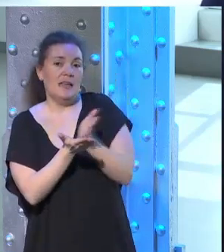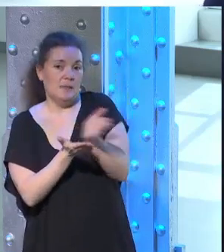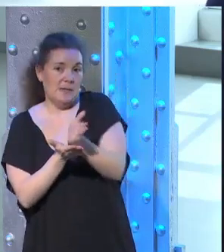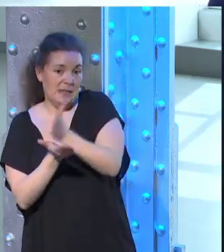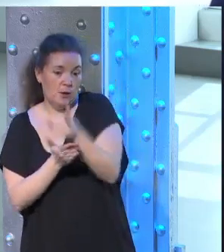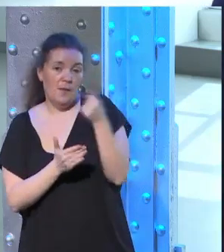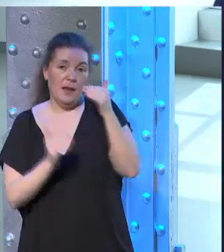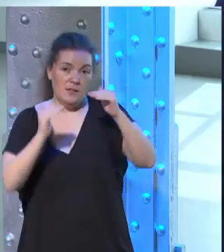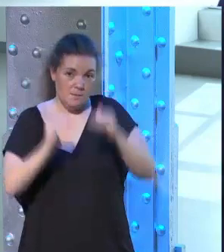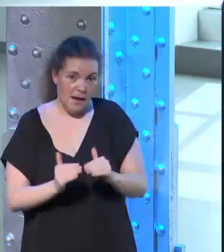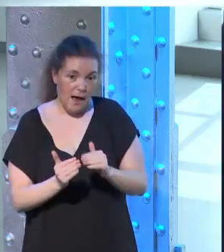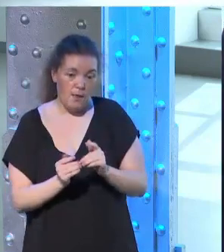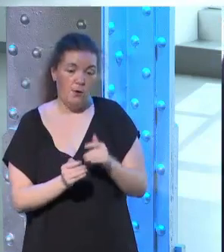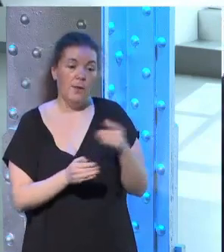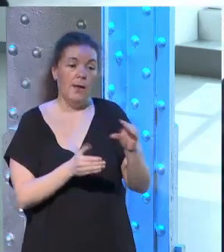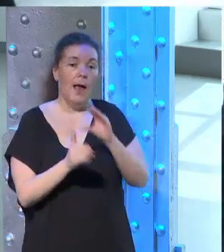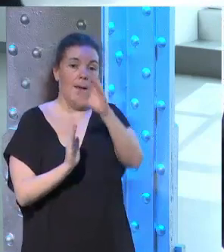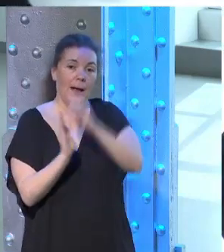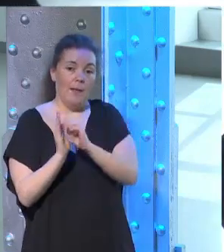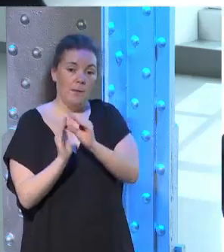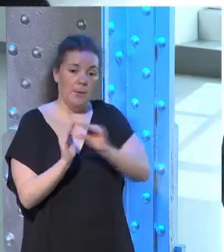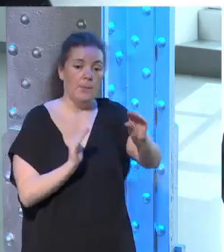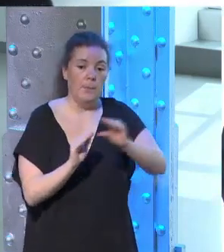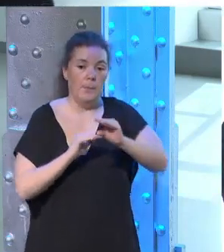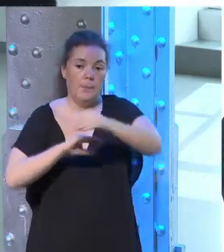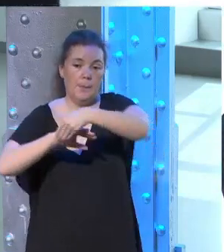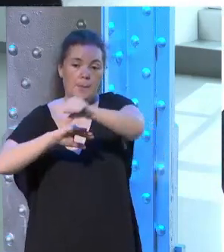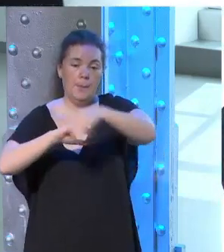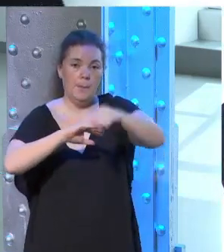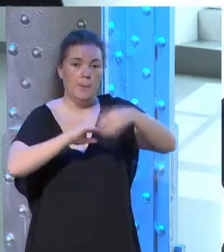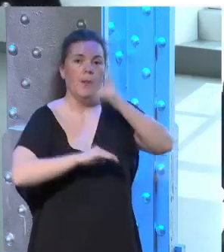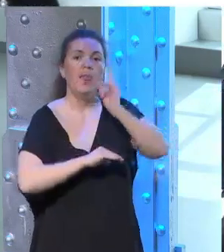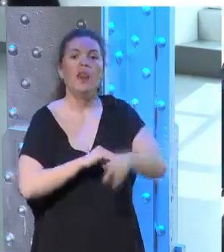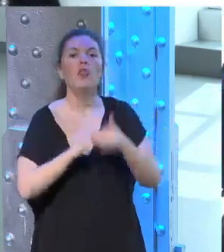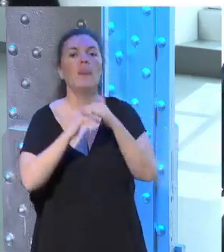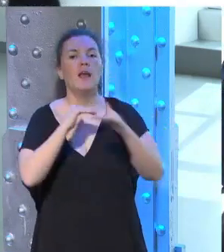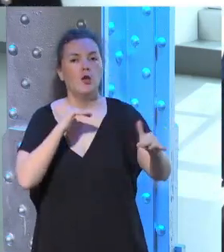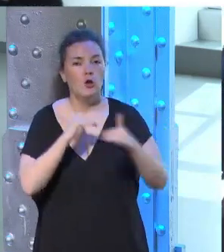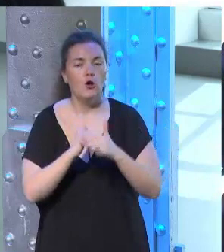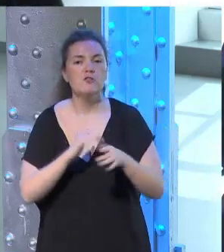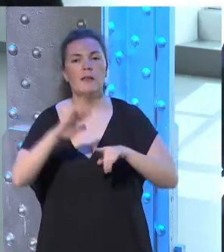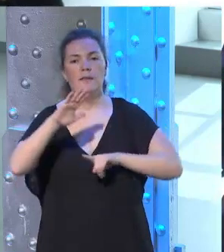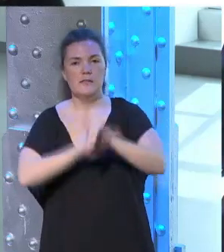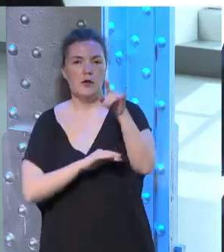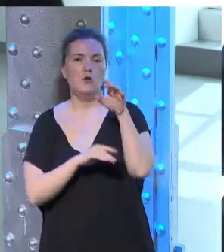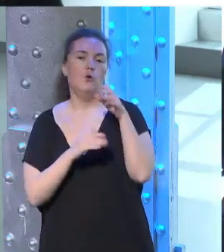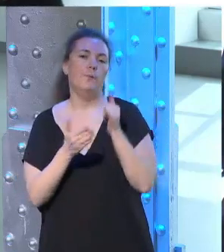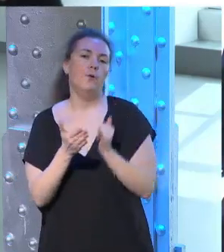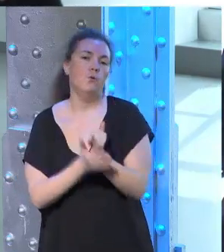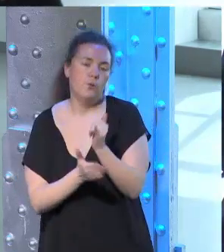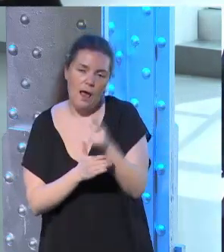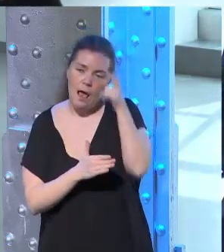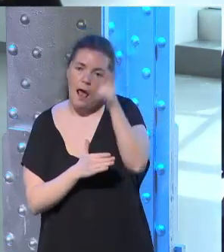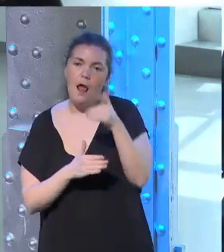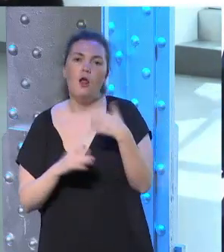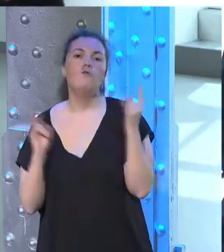bajado se ha derivado a otras direcciones generales, como la Dirección de Costas, la de Desarrollo Rural, la Forestal. Quiero decir que esto